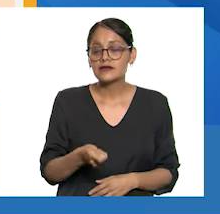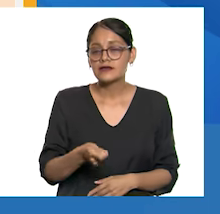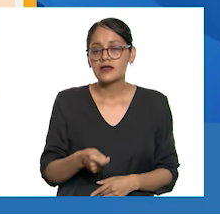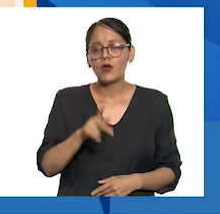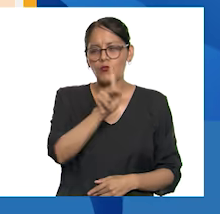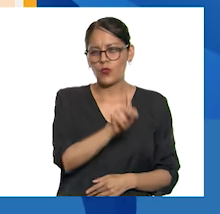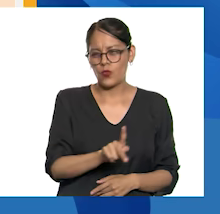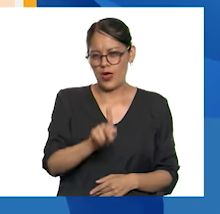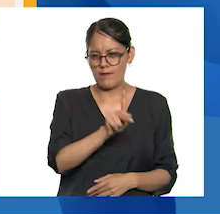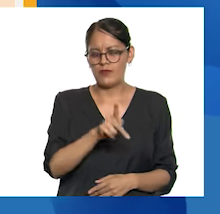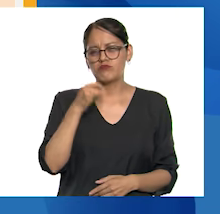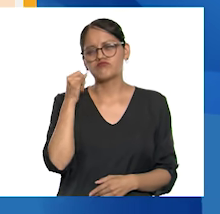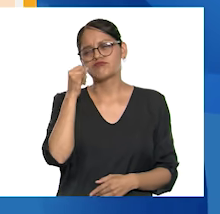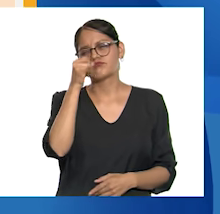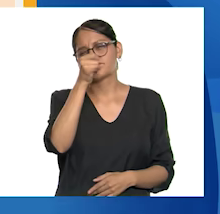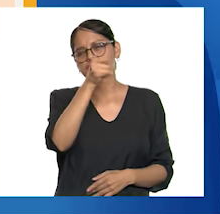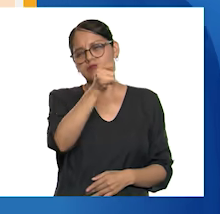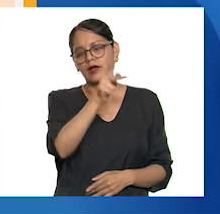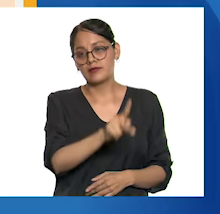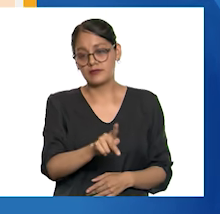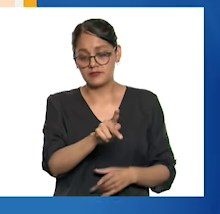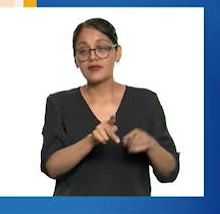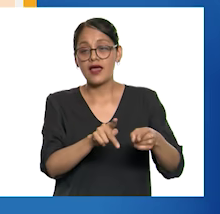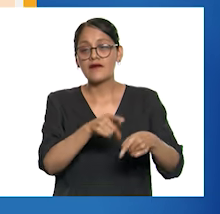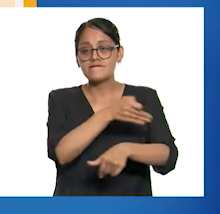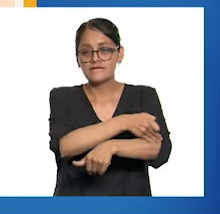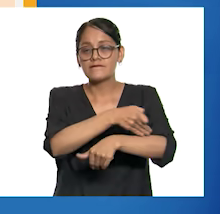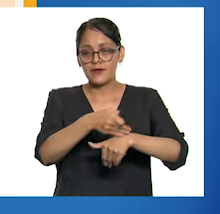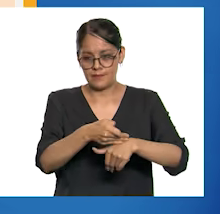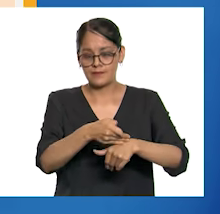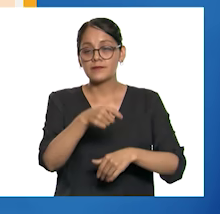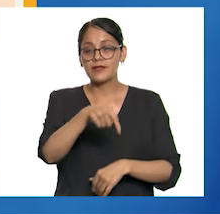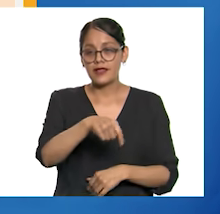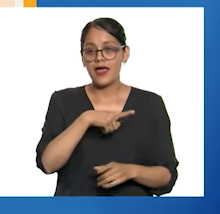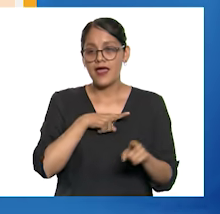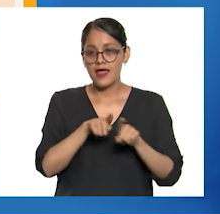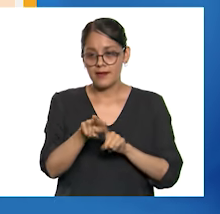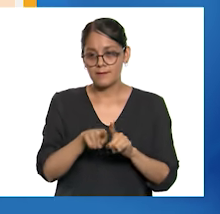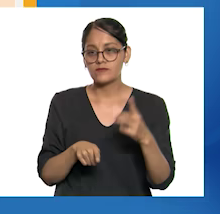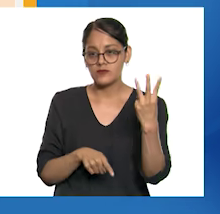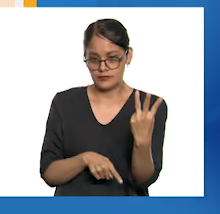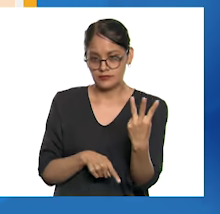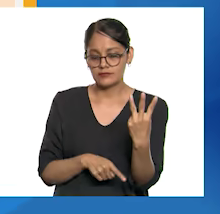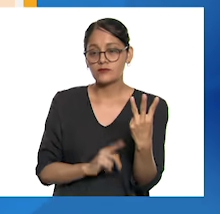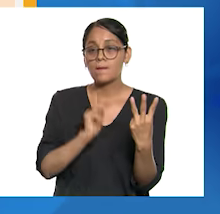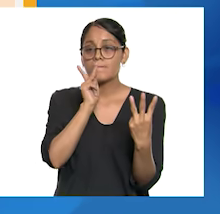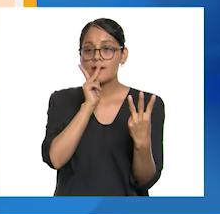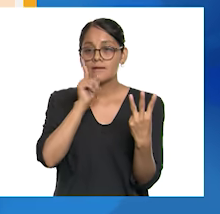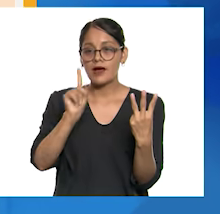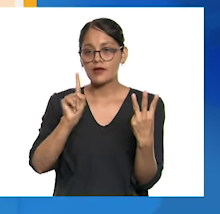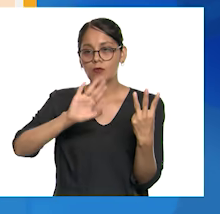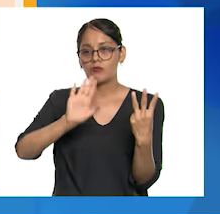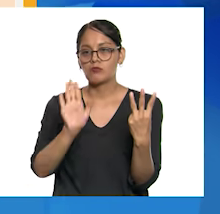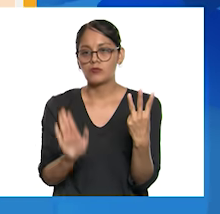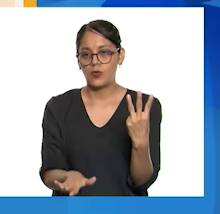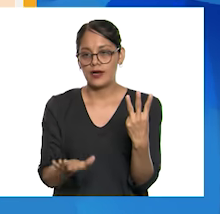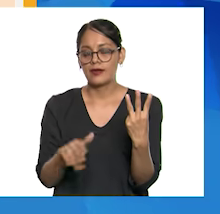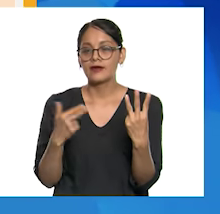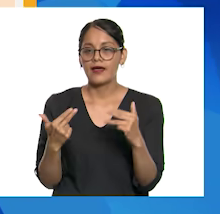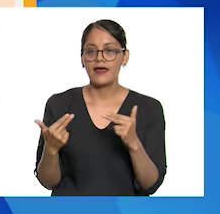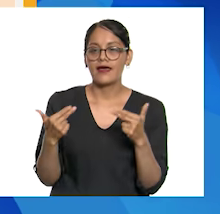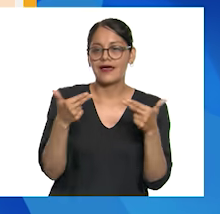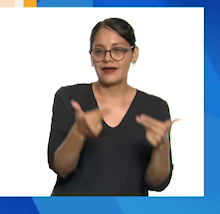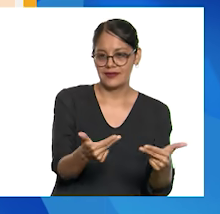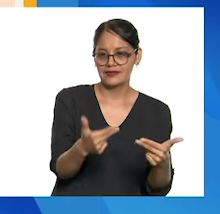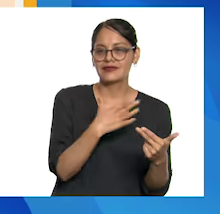pueblo muy lejano había una familia y tres hermanos y un papá que muere y le deja la herencia